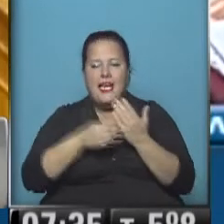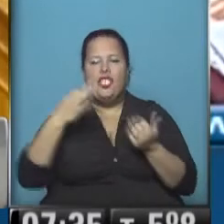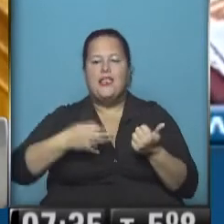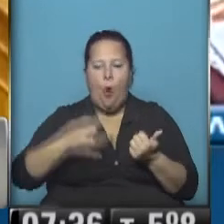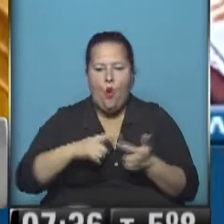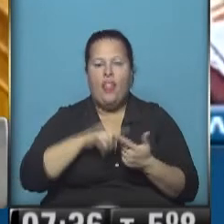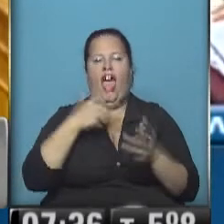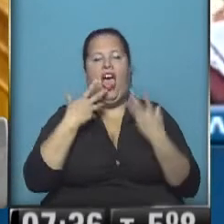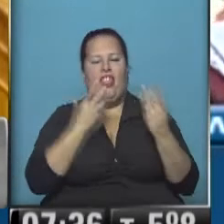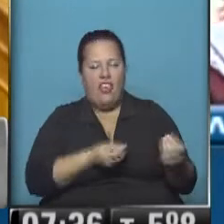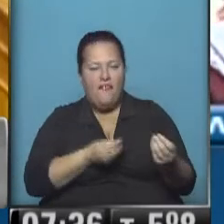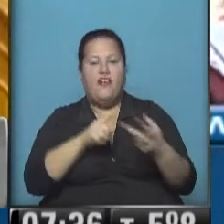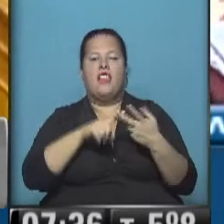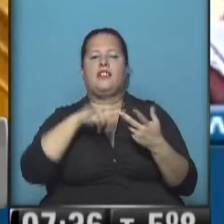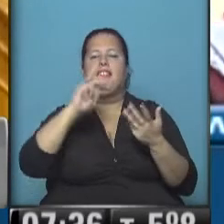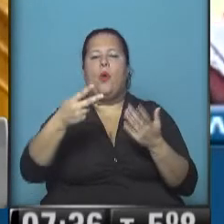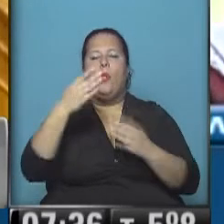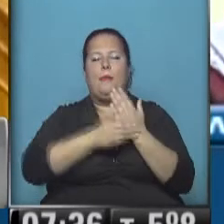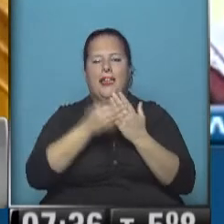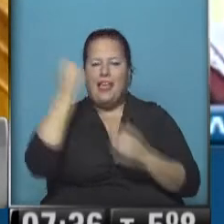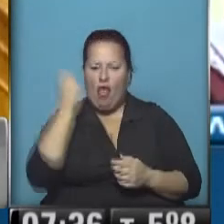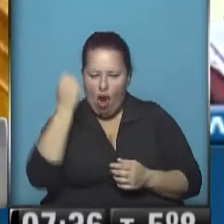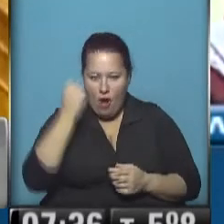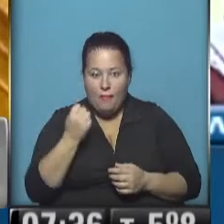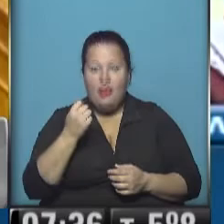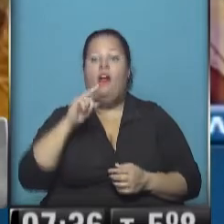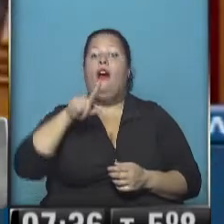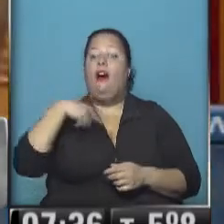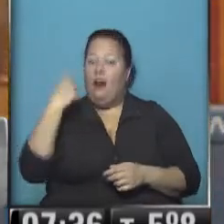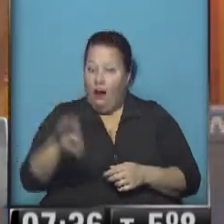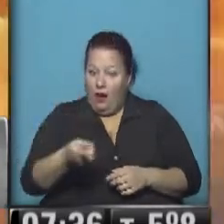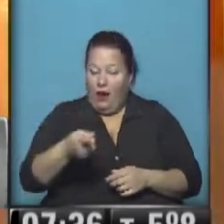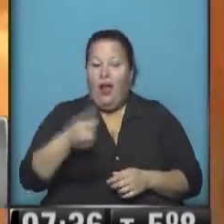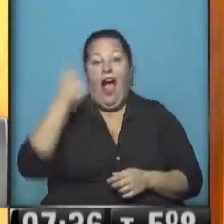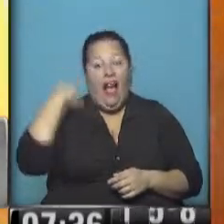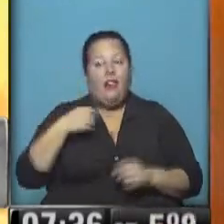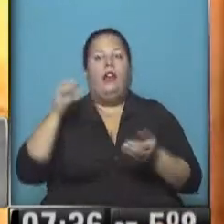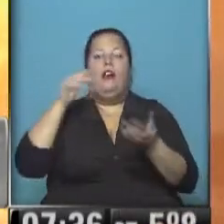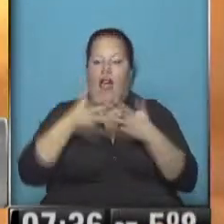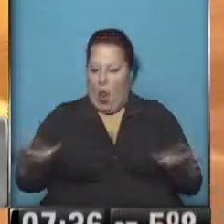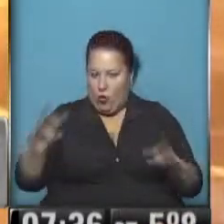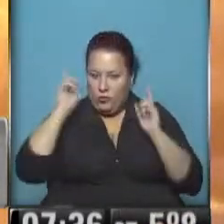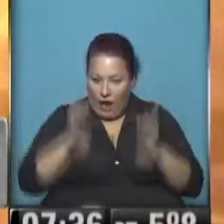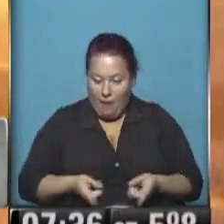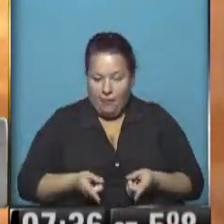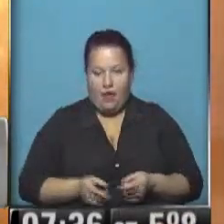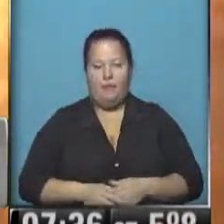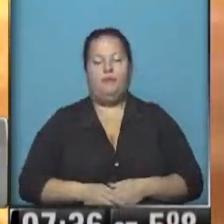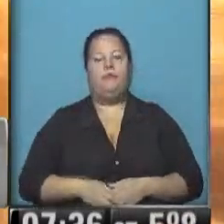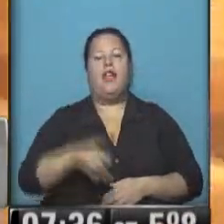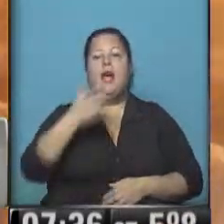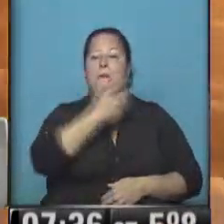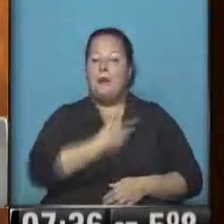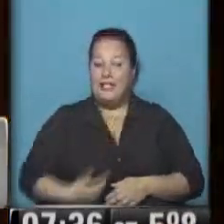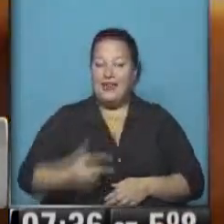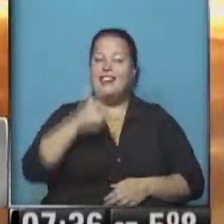Seguridad, el de Defensa, la segunda ministra de Finanzas, que renunció, atención, ayer a su cargo. Alexis